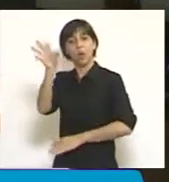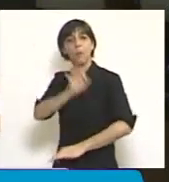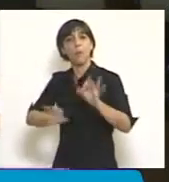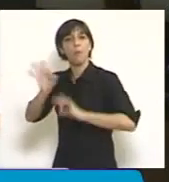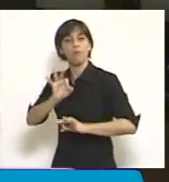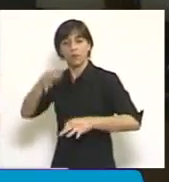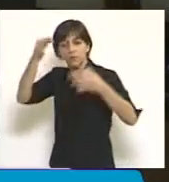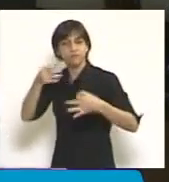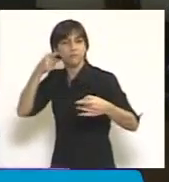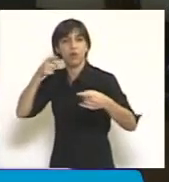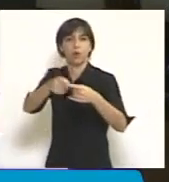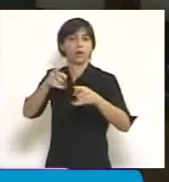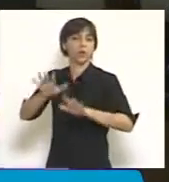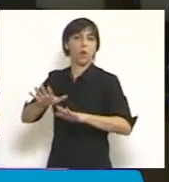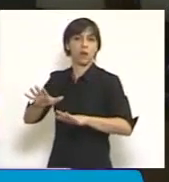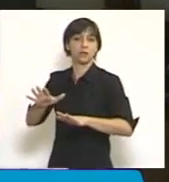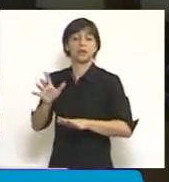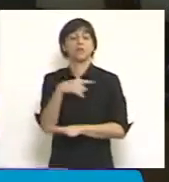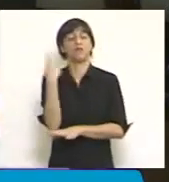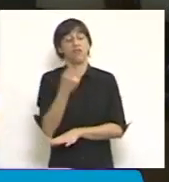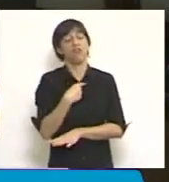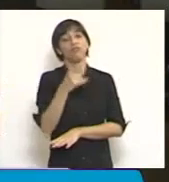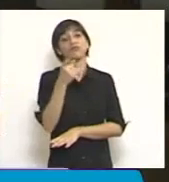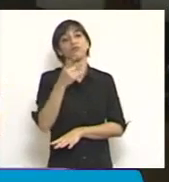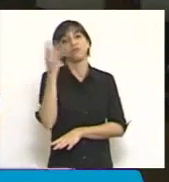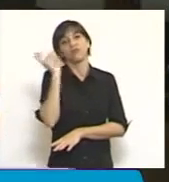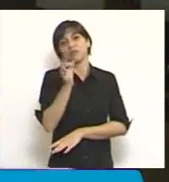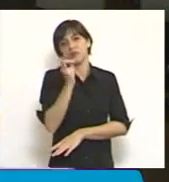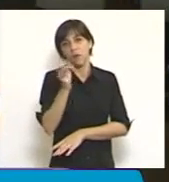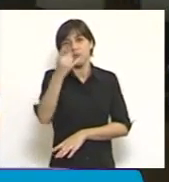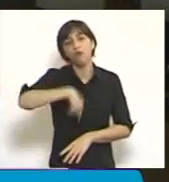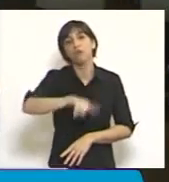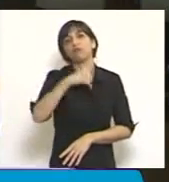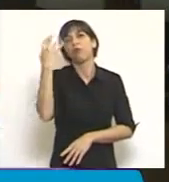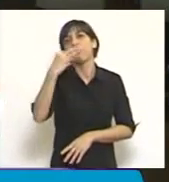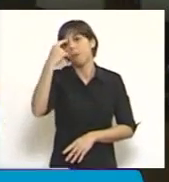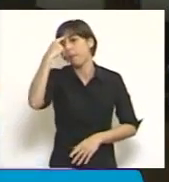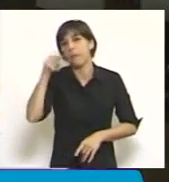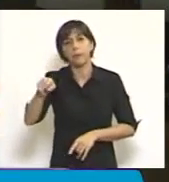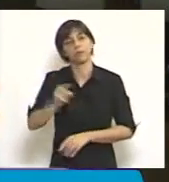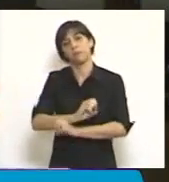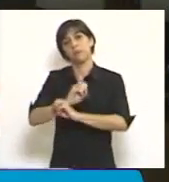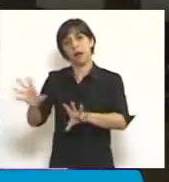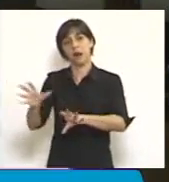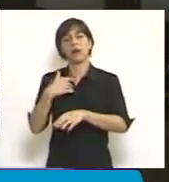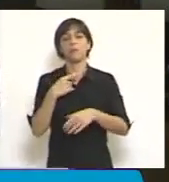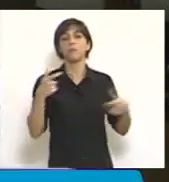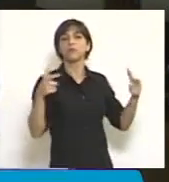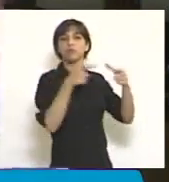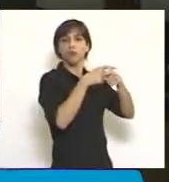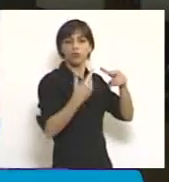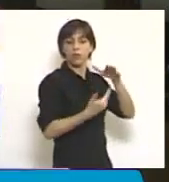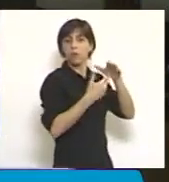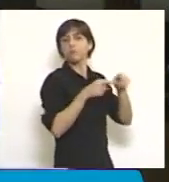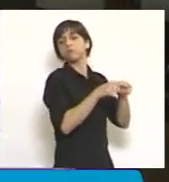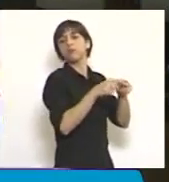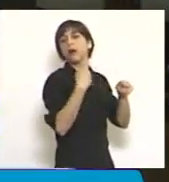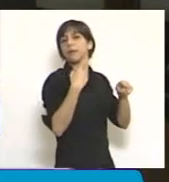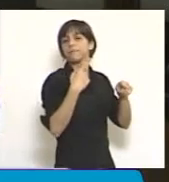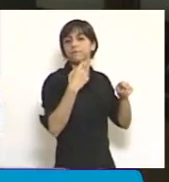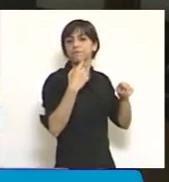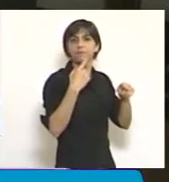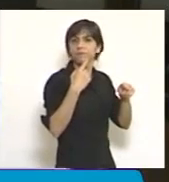jueces subrogantes escogidos al puro arbitrio del Consejo de la Magistratura. Este es el verdadero propósito del